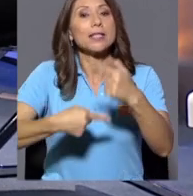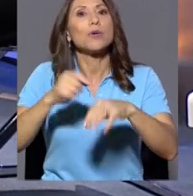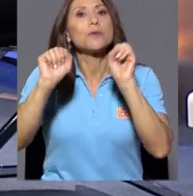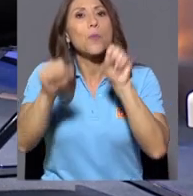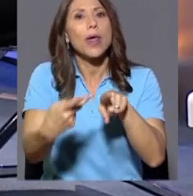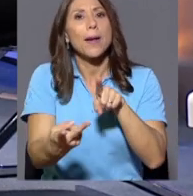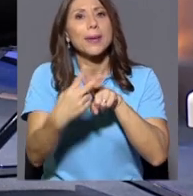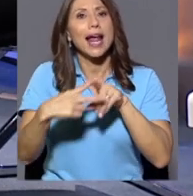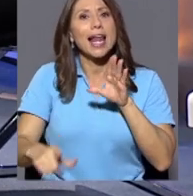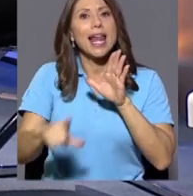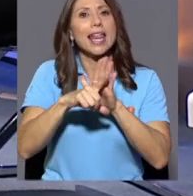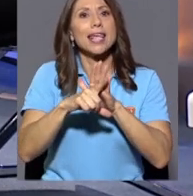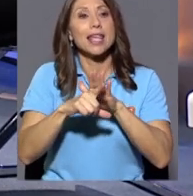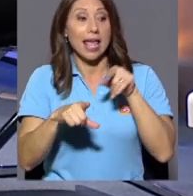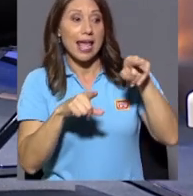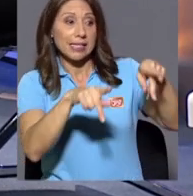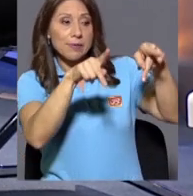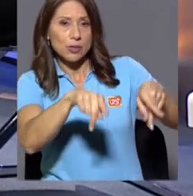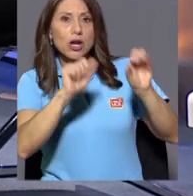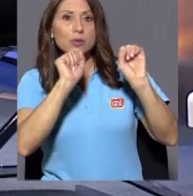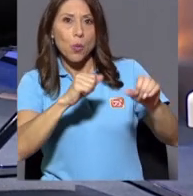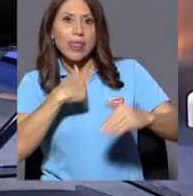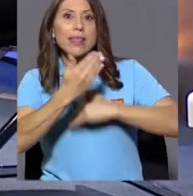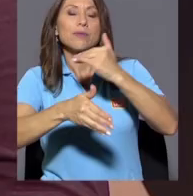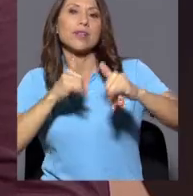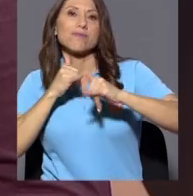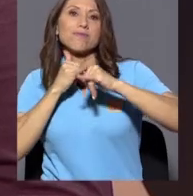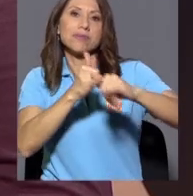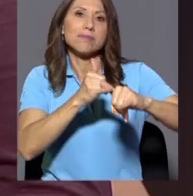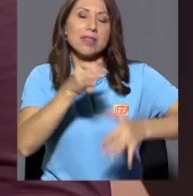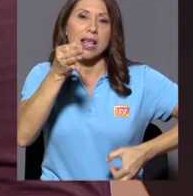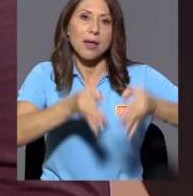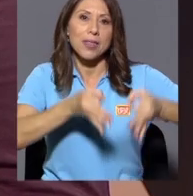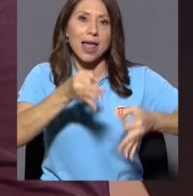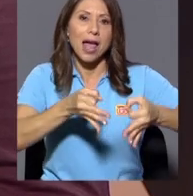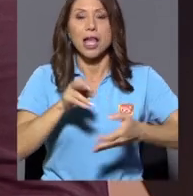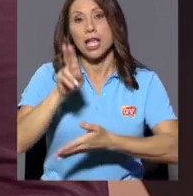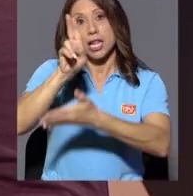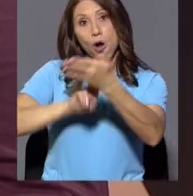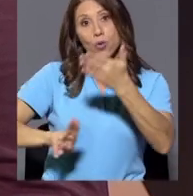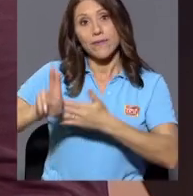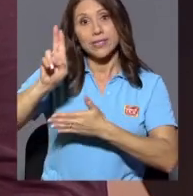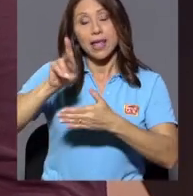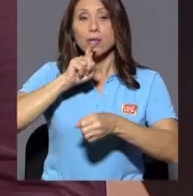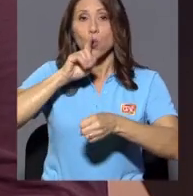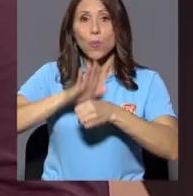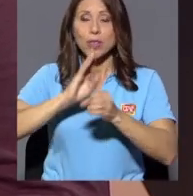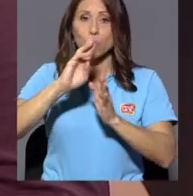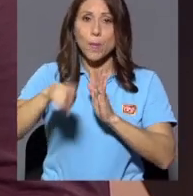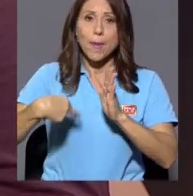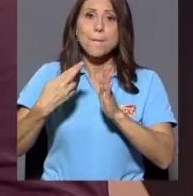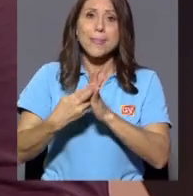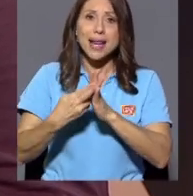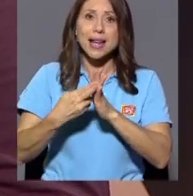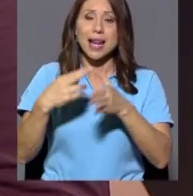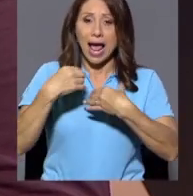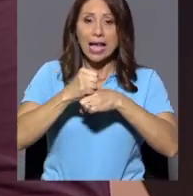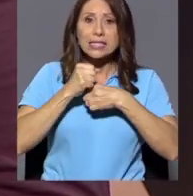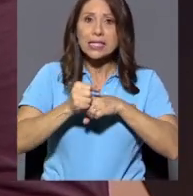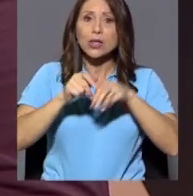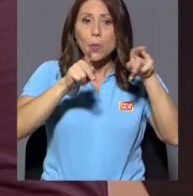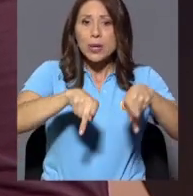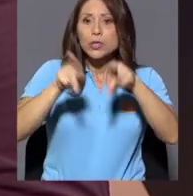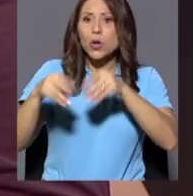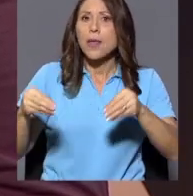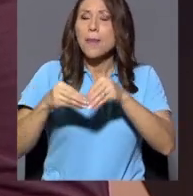pueden ser denunciados y demandados quienes están detrás de eso y la universidad cumpliendo un papel en la formación de multiplicadores